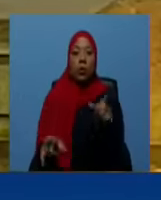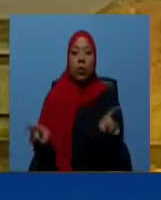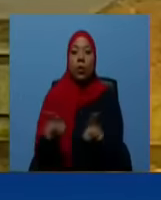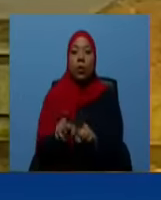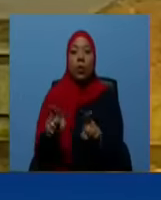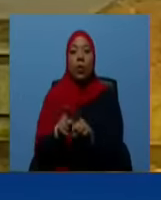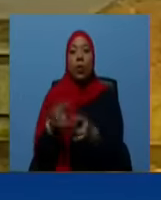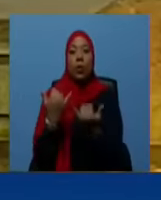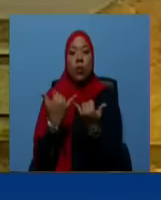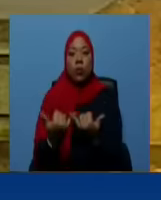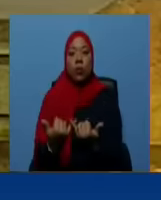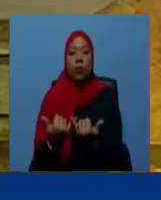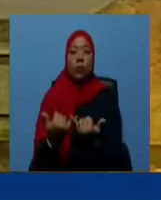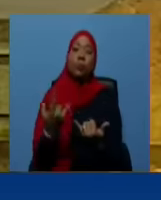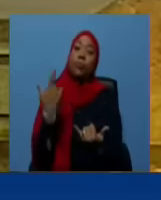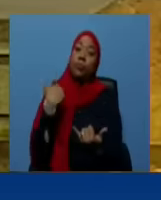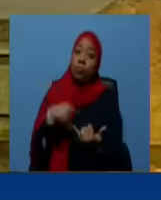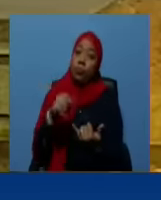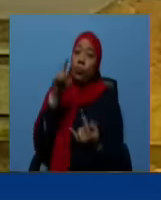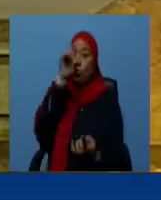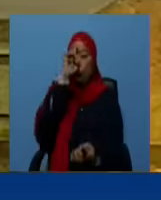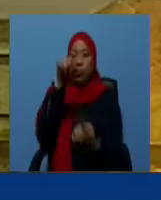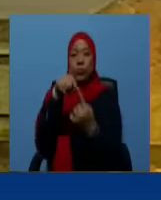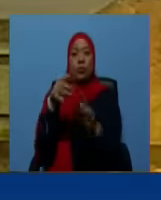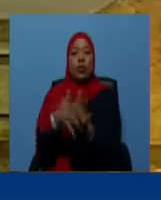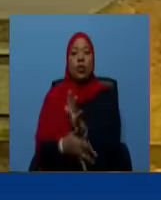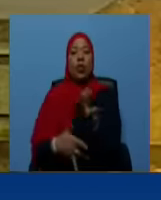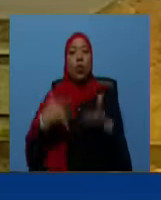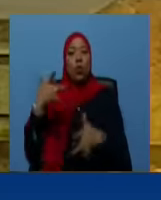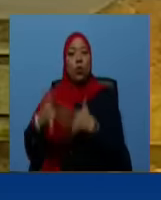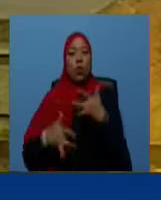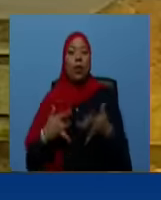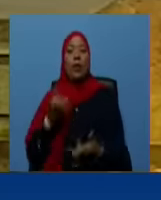podría decir auspicioso del